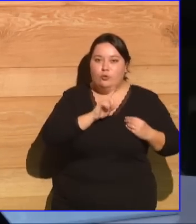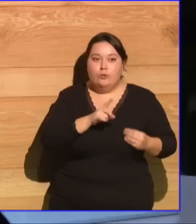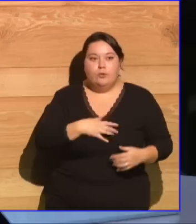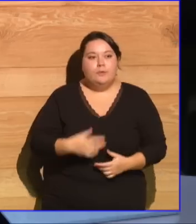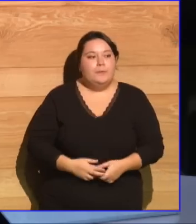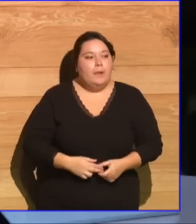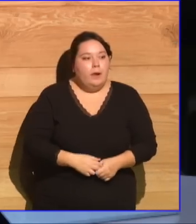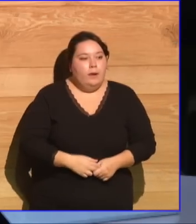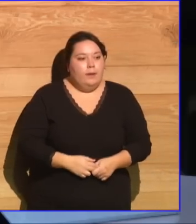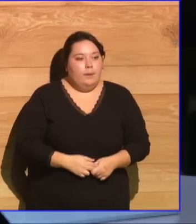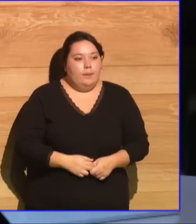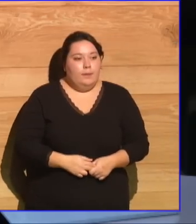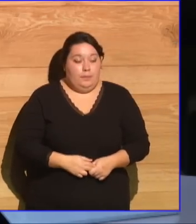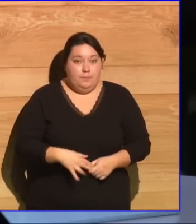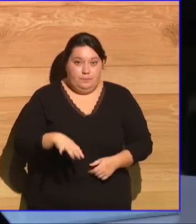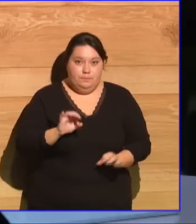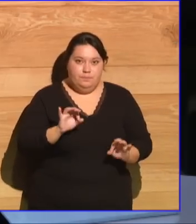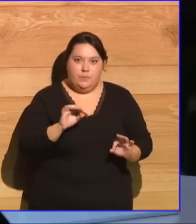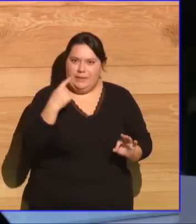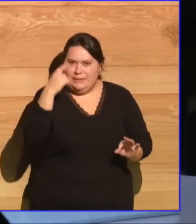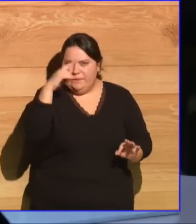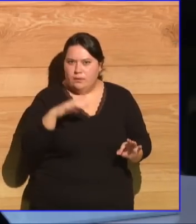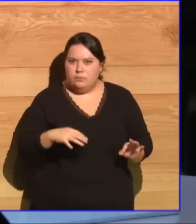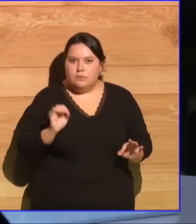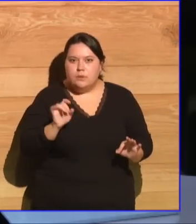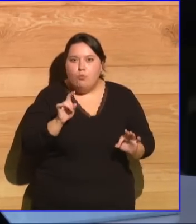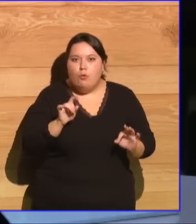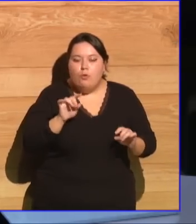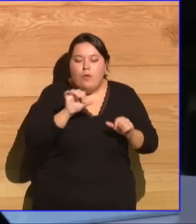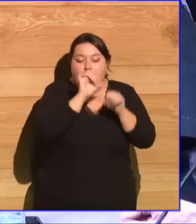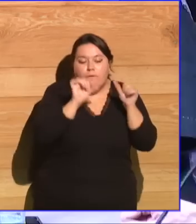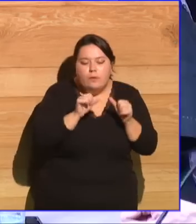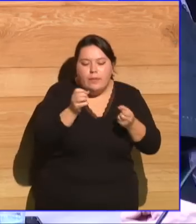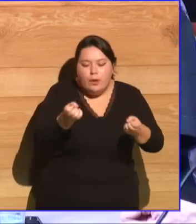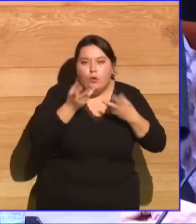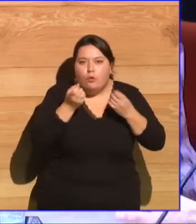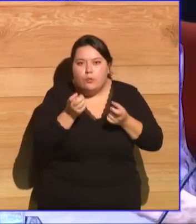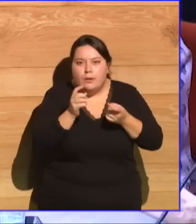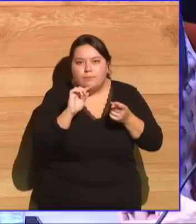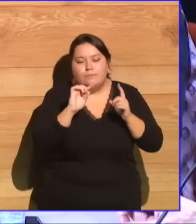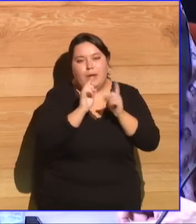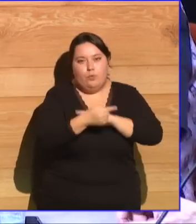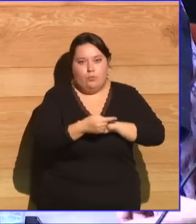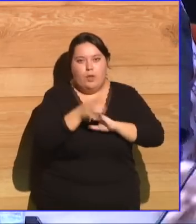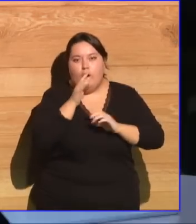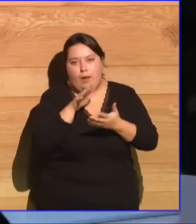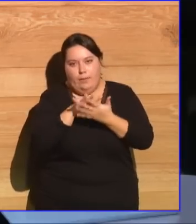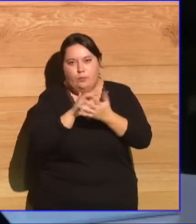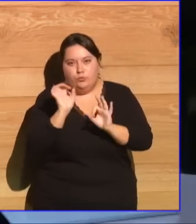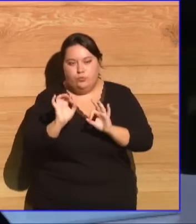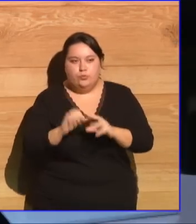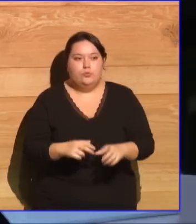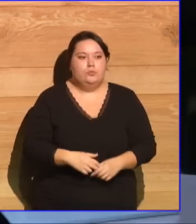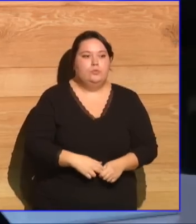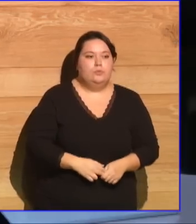tomó buena nota de eso porque sabía que era así. Y cambió radicalmente su forma de narrar en la lista de Schindler. Y ahora hablamos de eso. Porque si